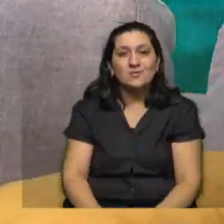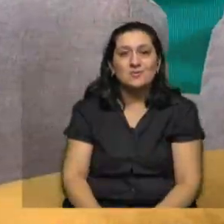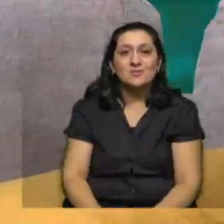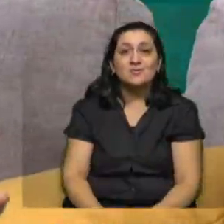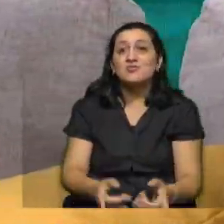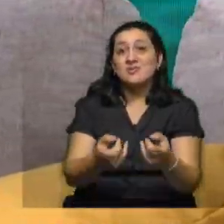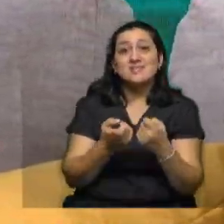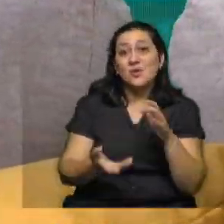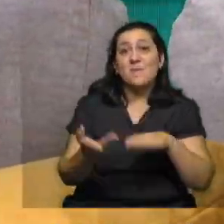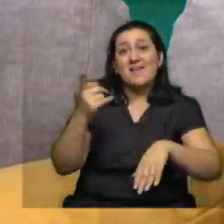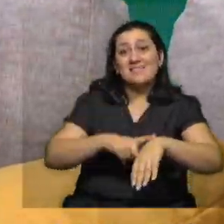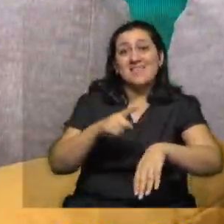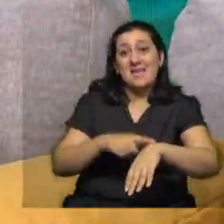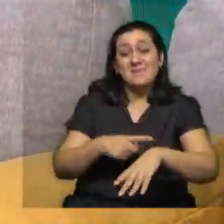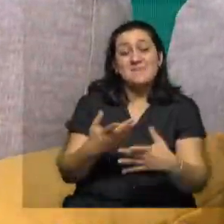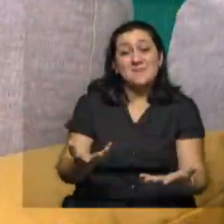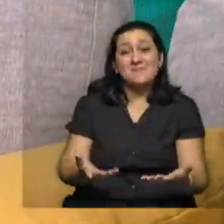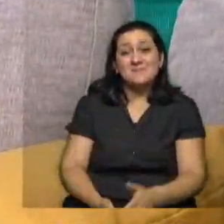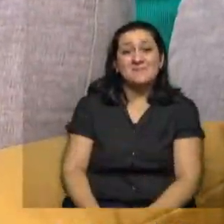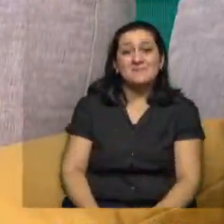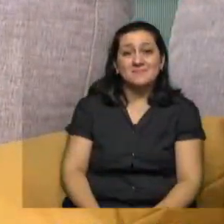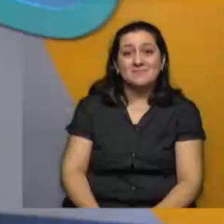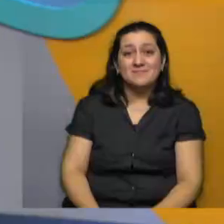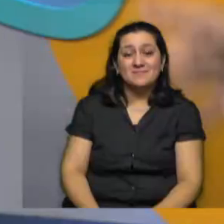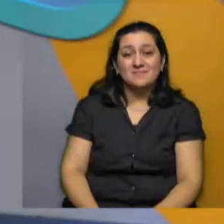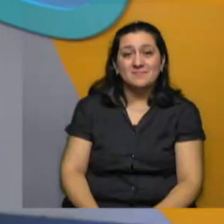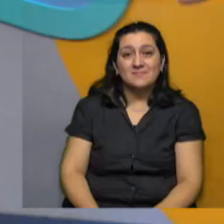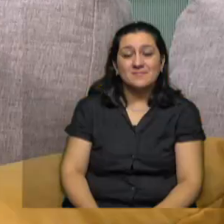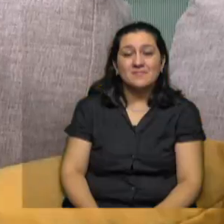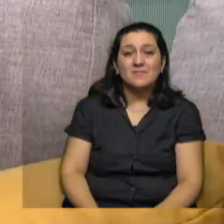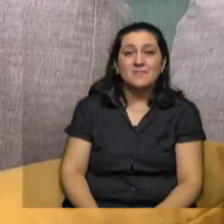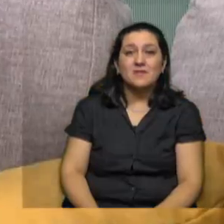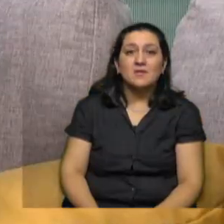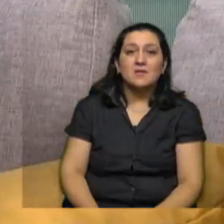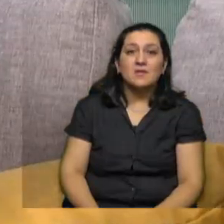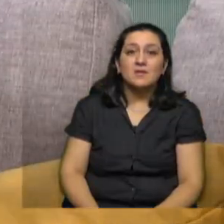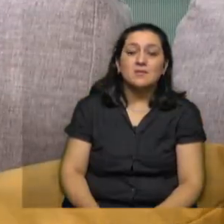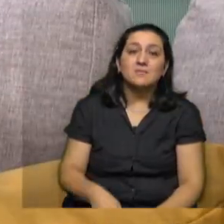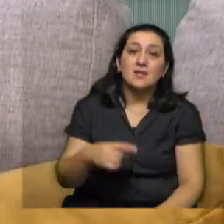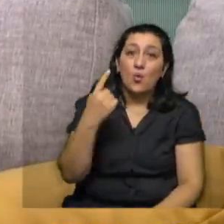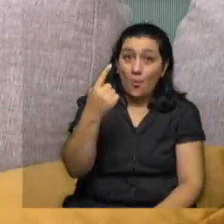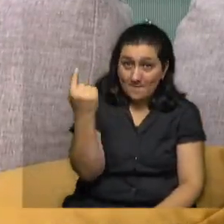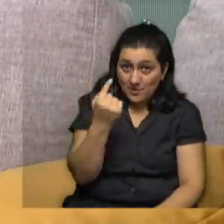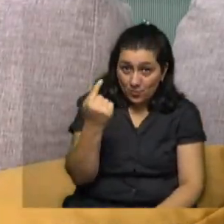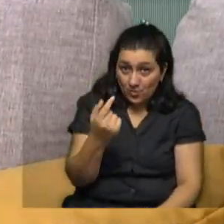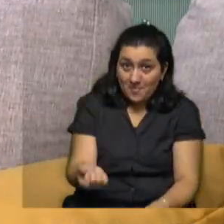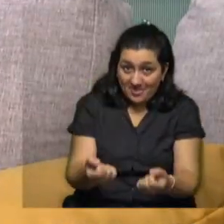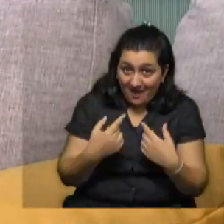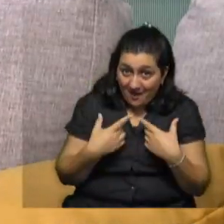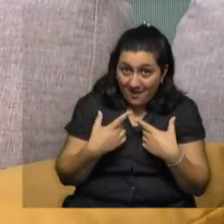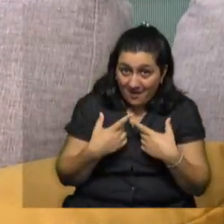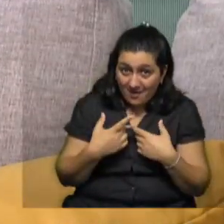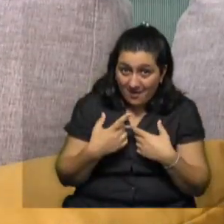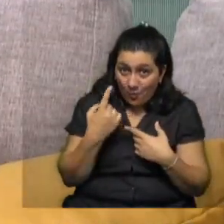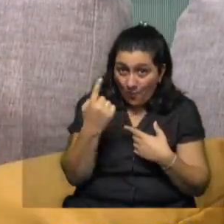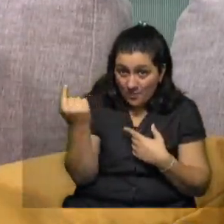más minutos, no hay manera. Más minutos, más horas. Pero vamos a hacer una cosa. ¿Me da de producción 1 minuto más por reloj?